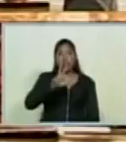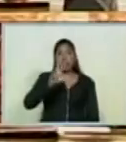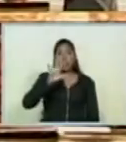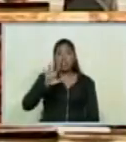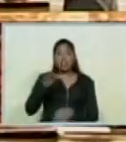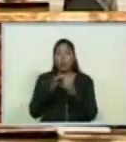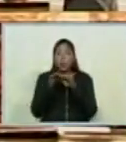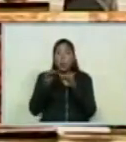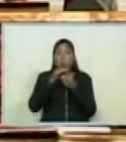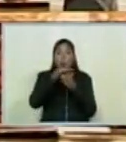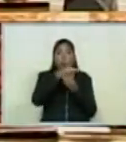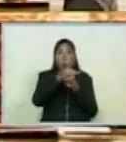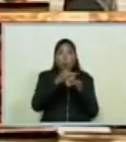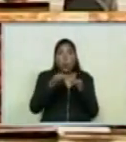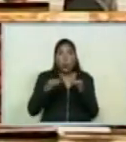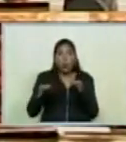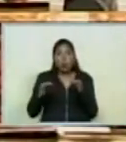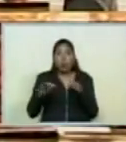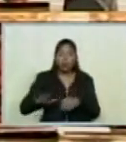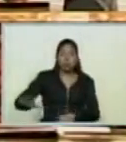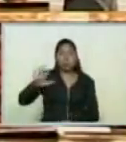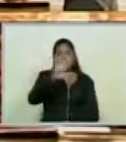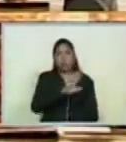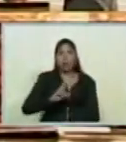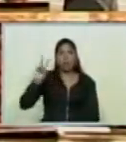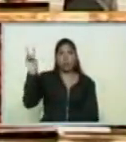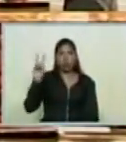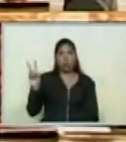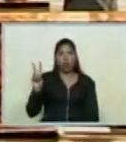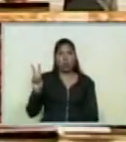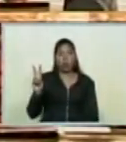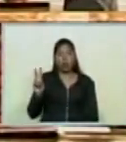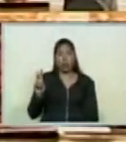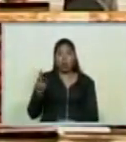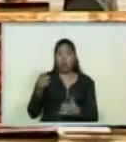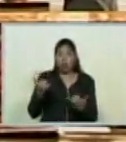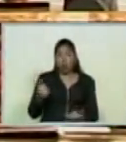335 municipios, todos los municipios del país. Alcanzando hasta la fecha